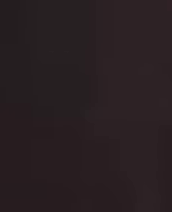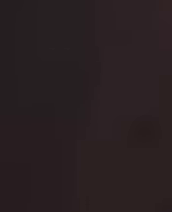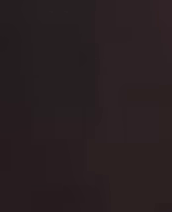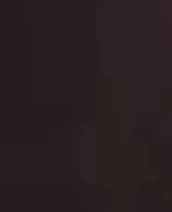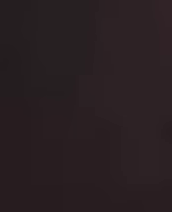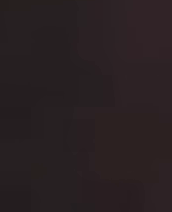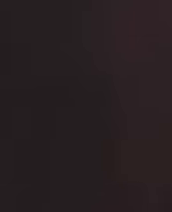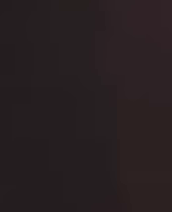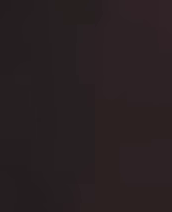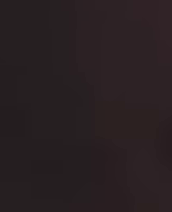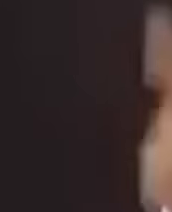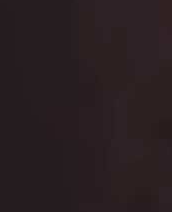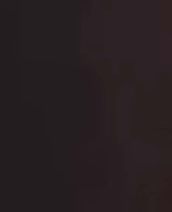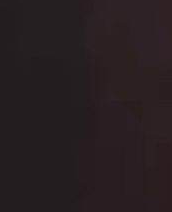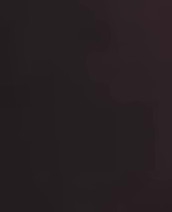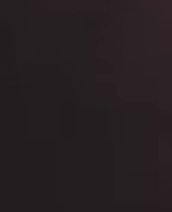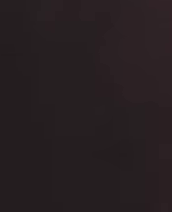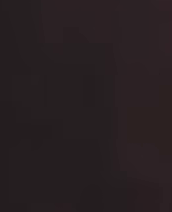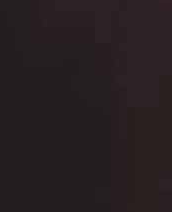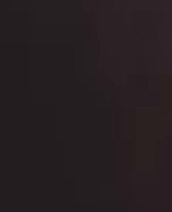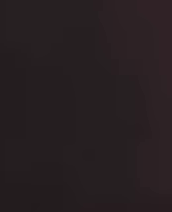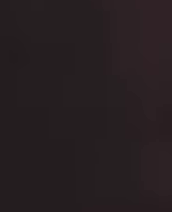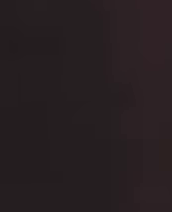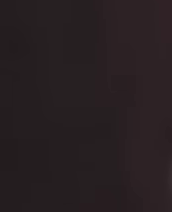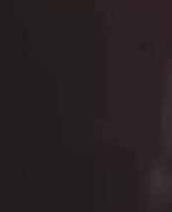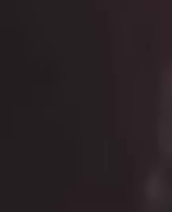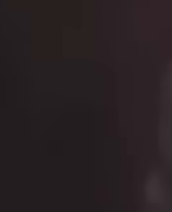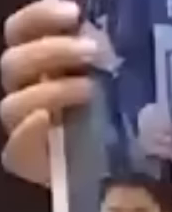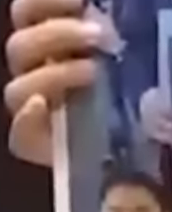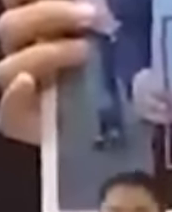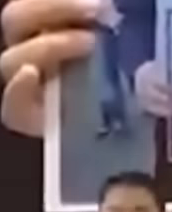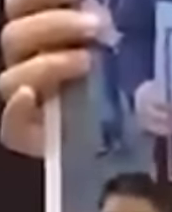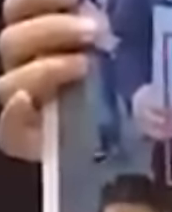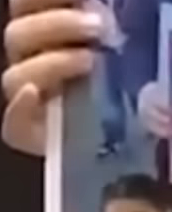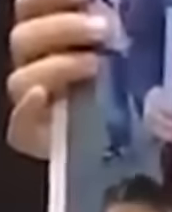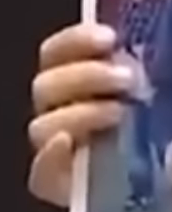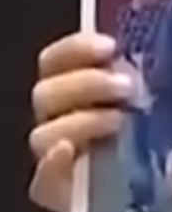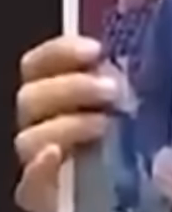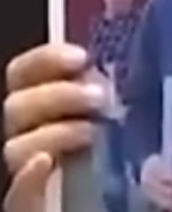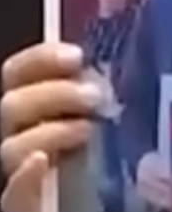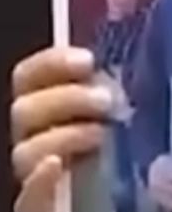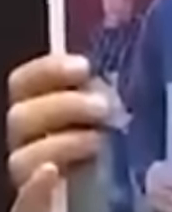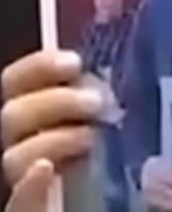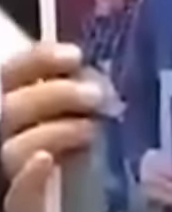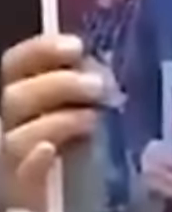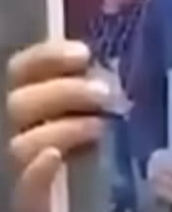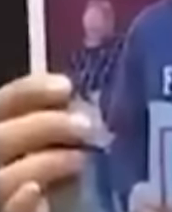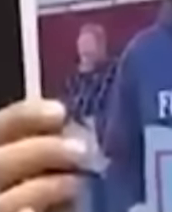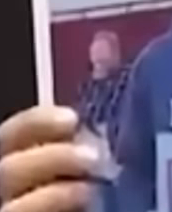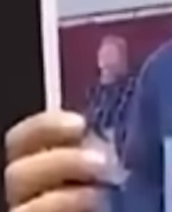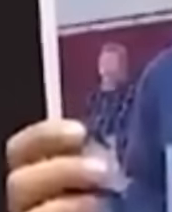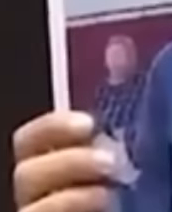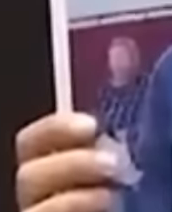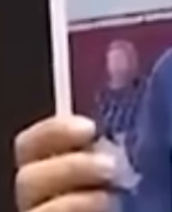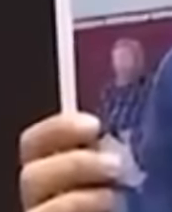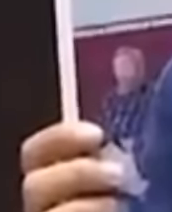aquí y se desgarraba las vestiduras. ¿Qué hizo cuando dejó de ser diputado? Fue al día siguiente a inscribirse para recibir la